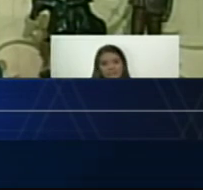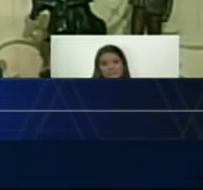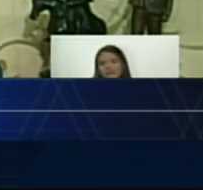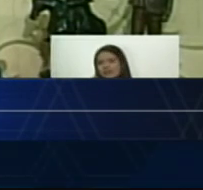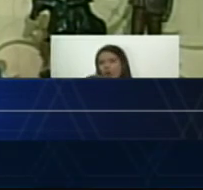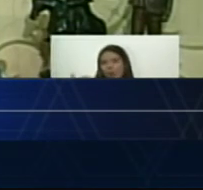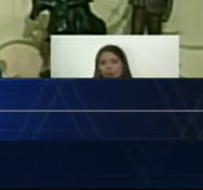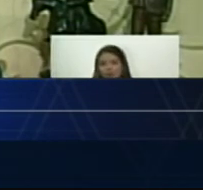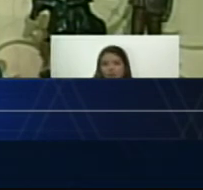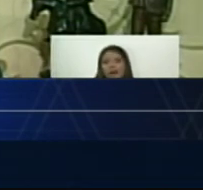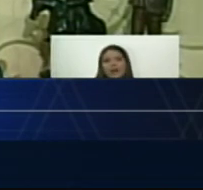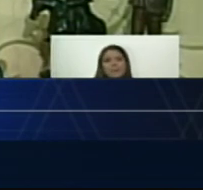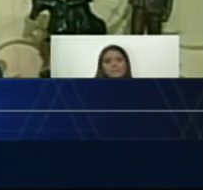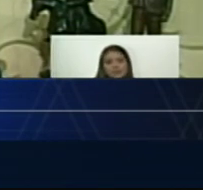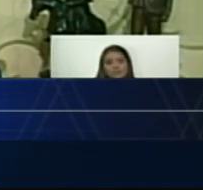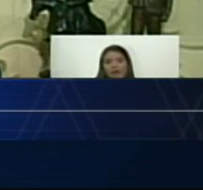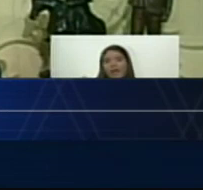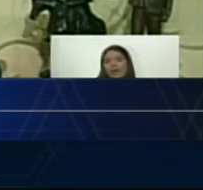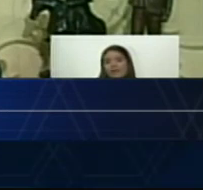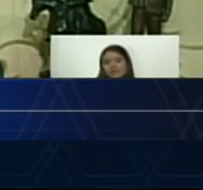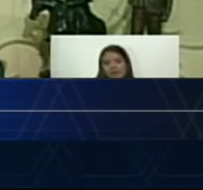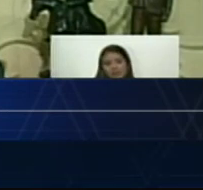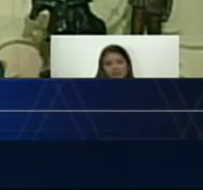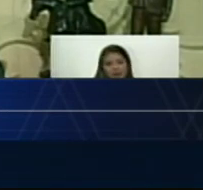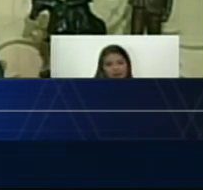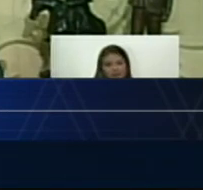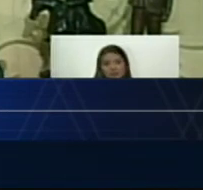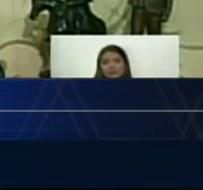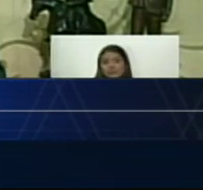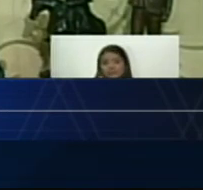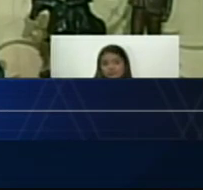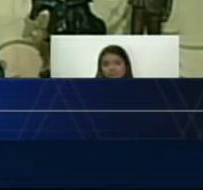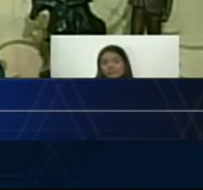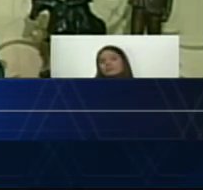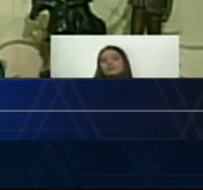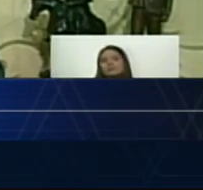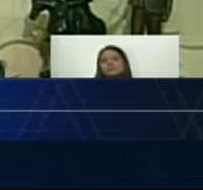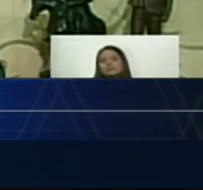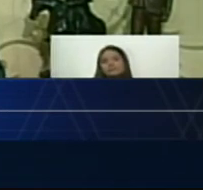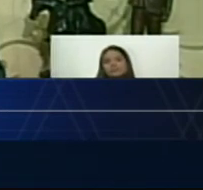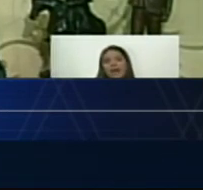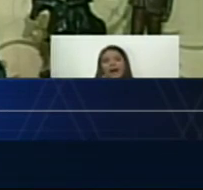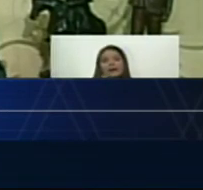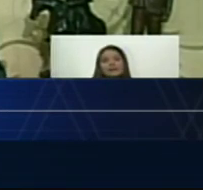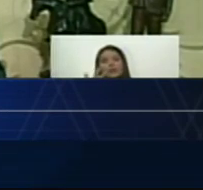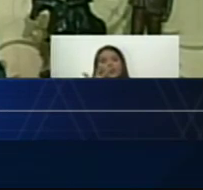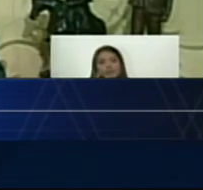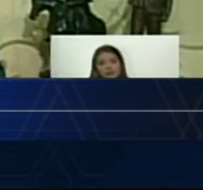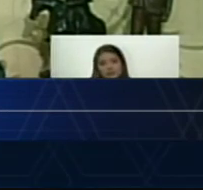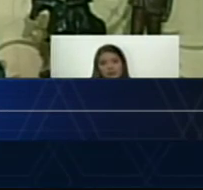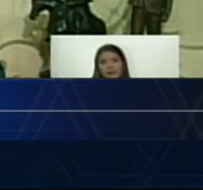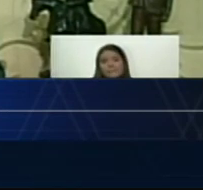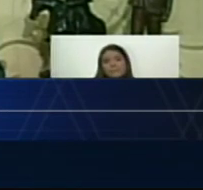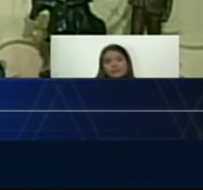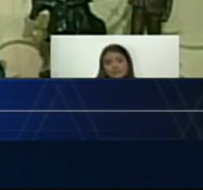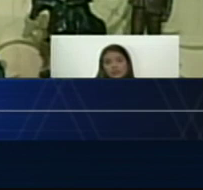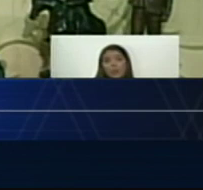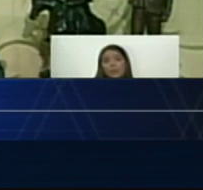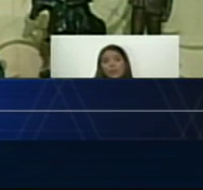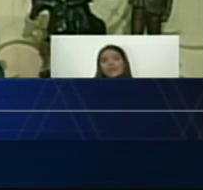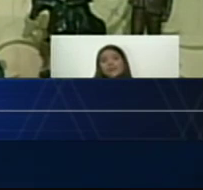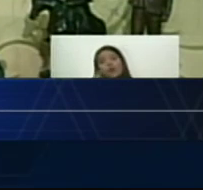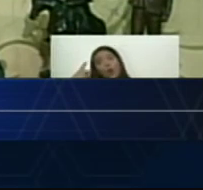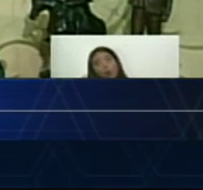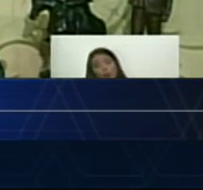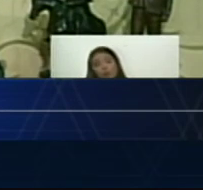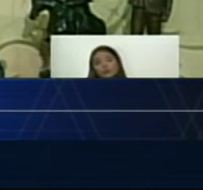privados, estatales o mixtos. Artículo 3. El presidente de la República podrá dictar otras medidas de